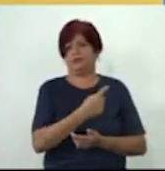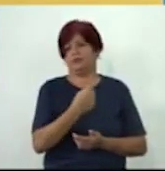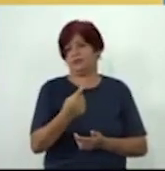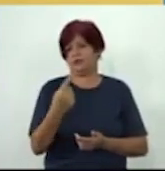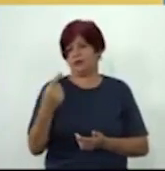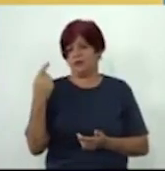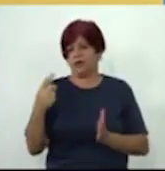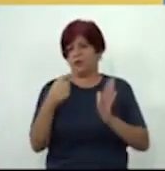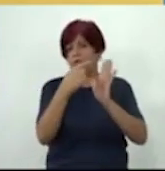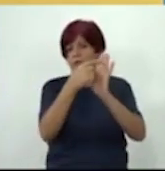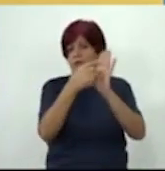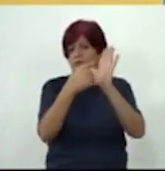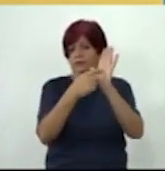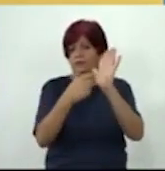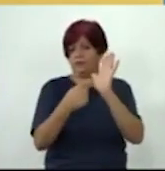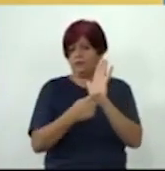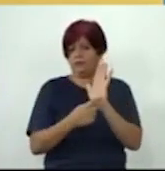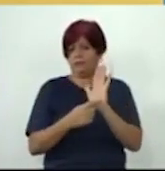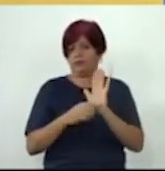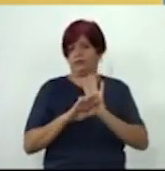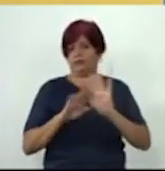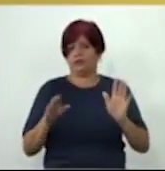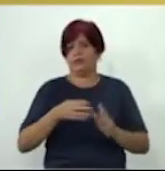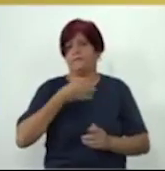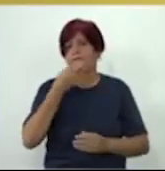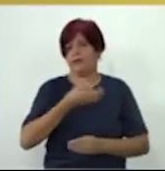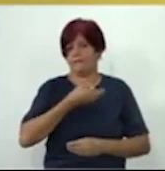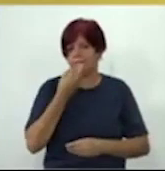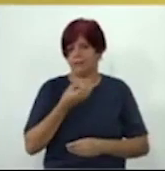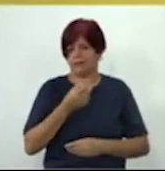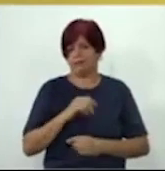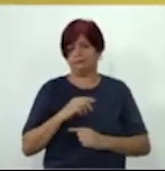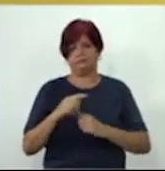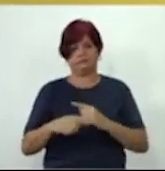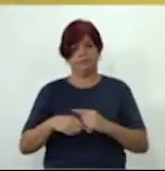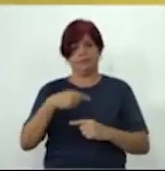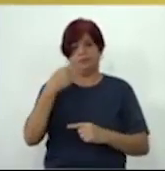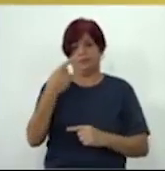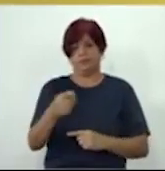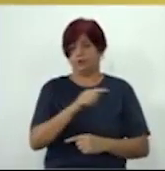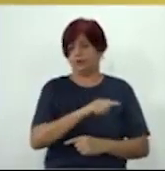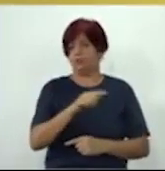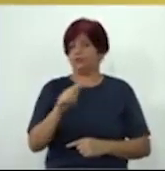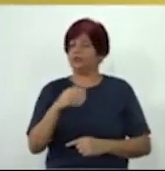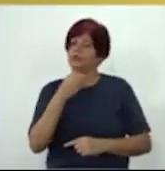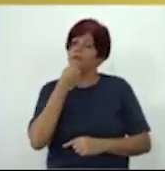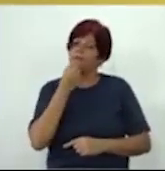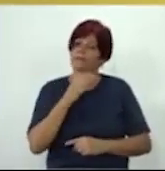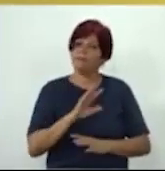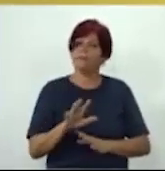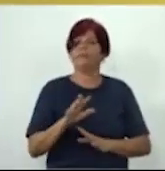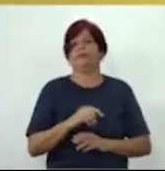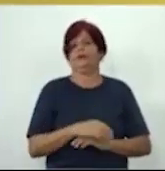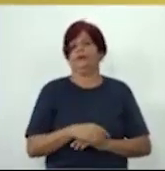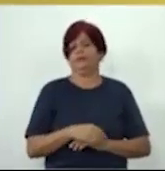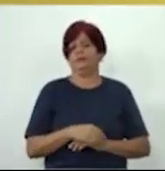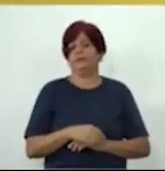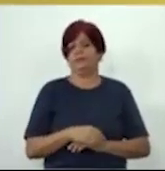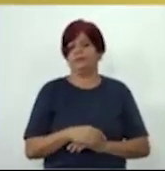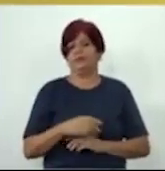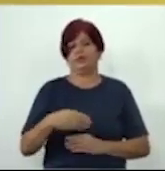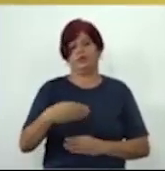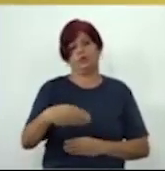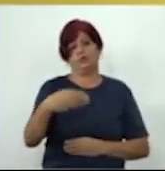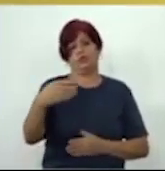los aspectos que hemos planteado. Después ustedes tendrán la oportunidad de